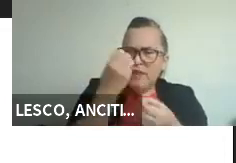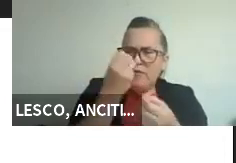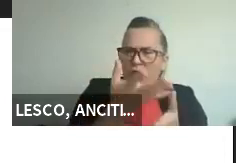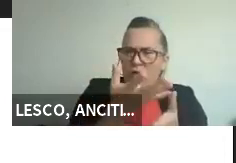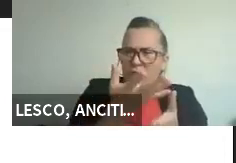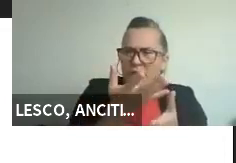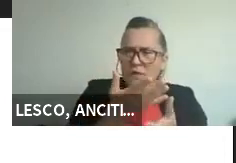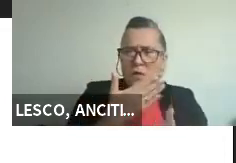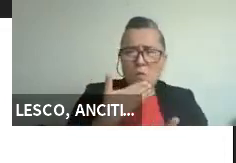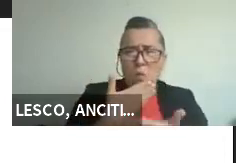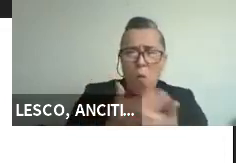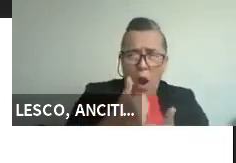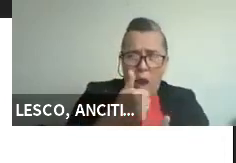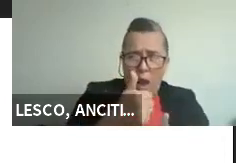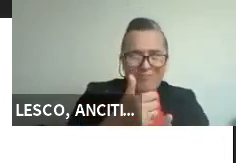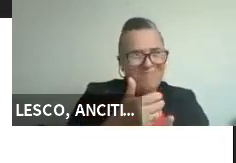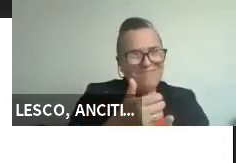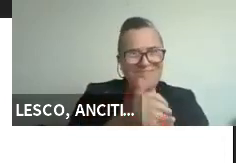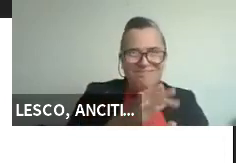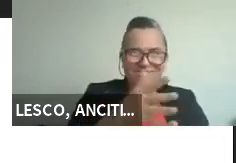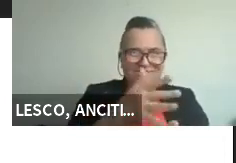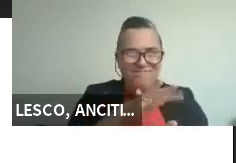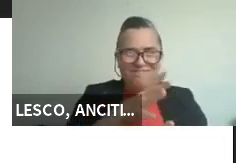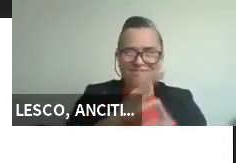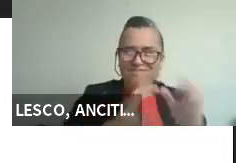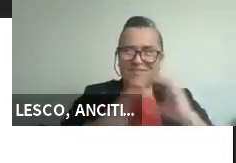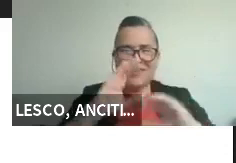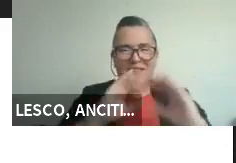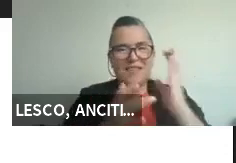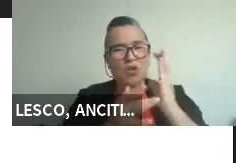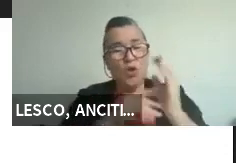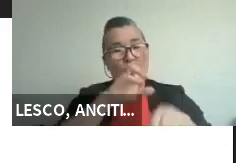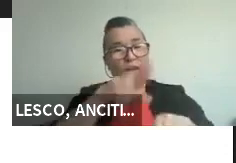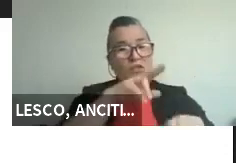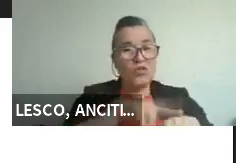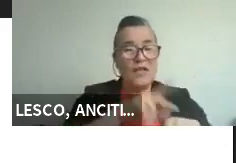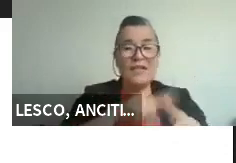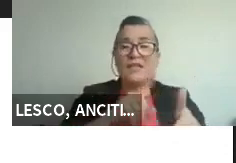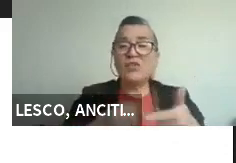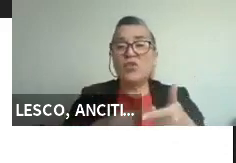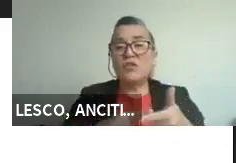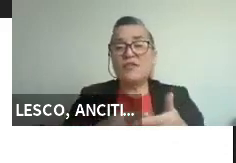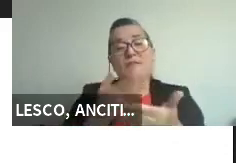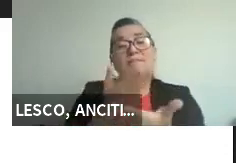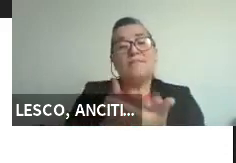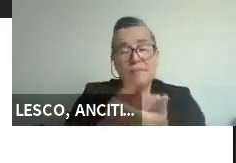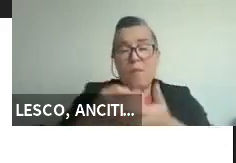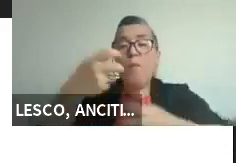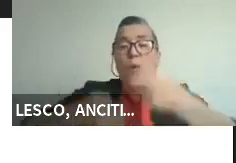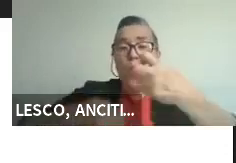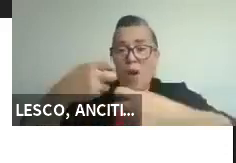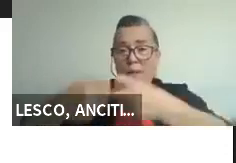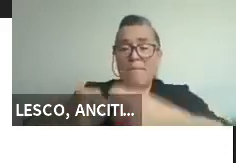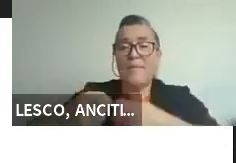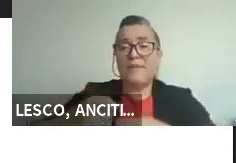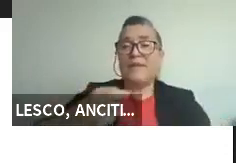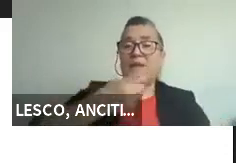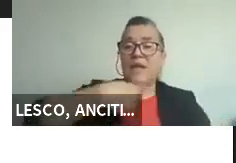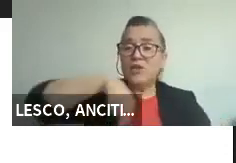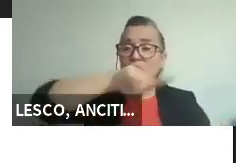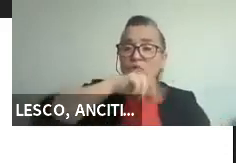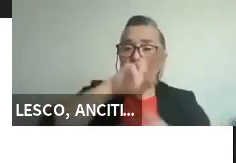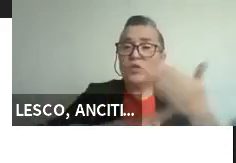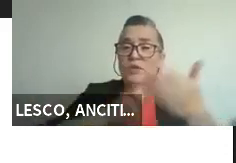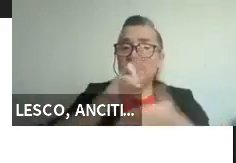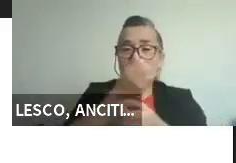halagüeñas para la ciencia y la tecnología nacionales y por lo tanto plantean la problemática que vivimos las universidades públicas en un